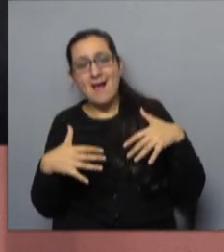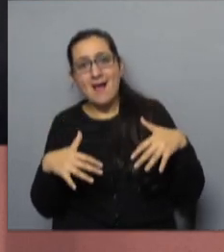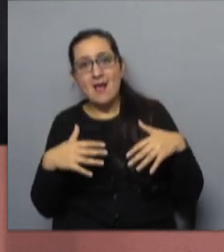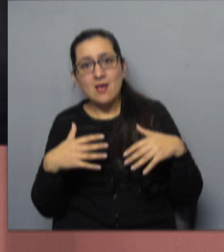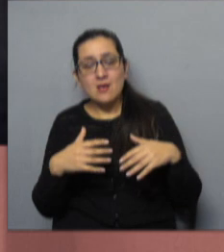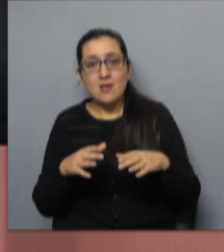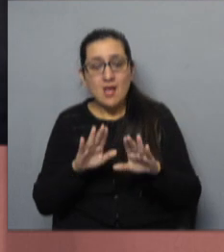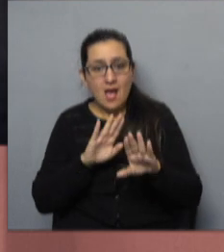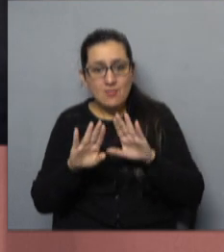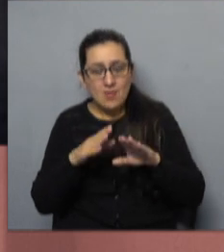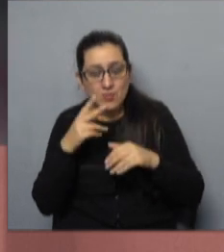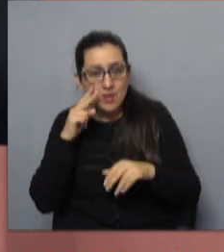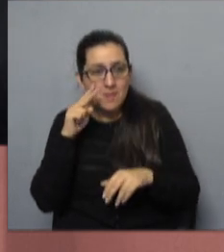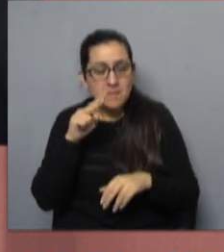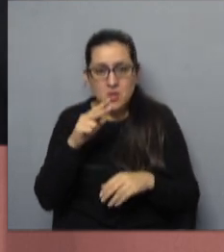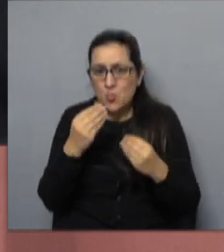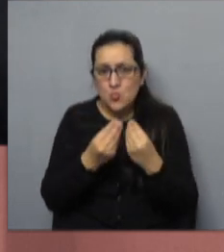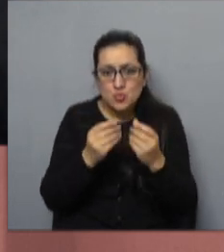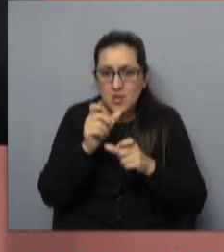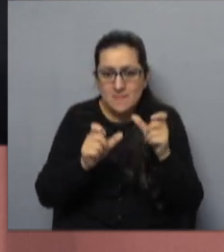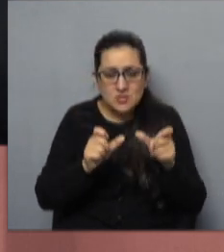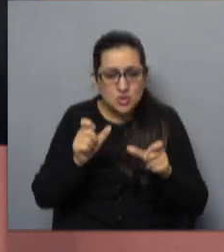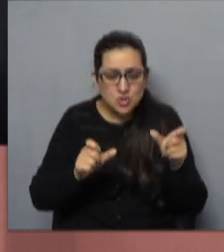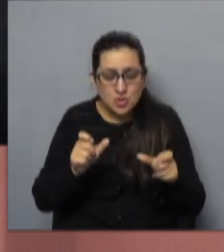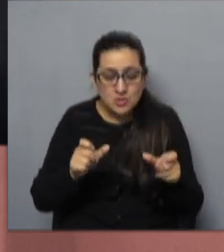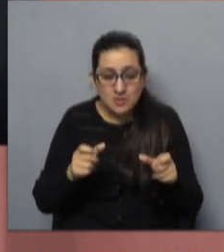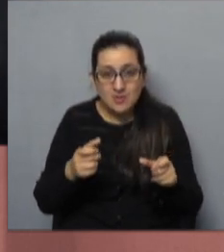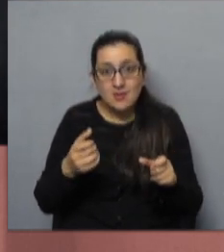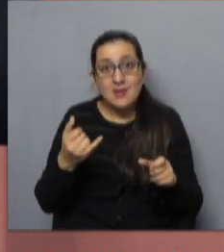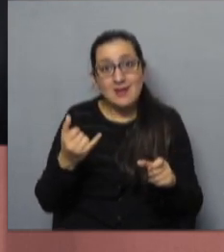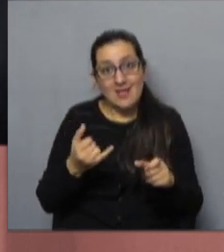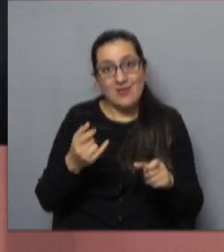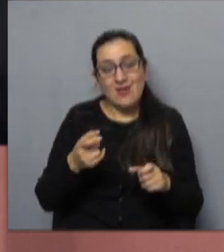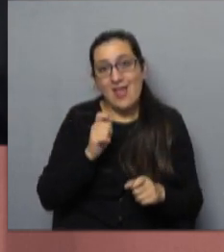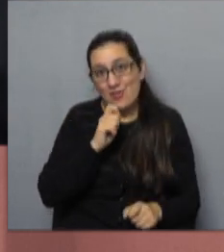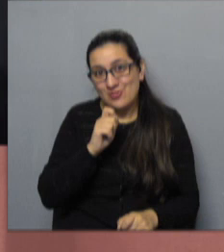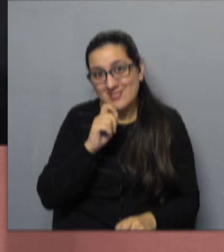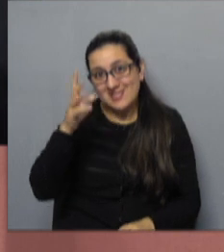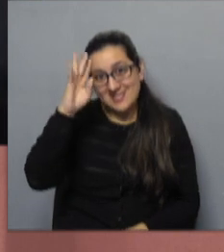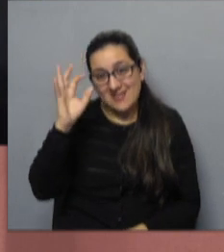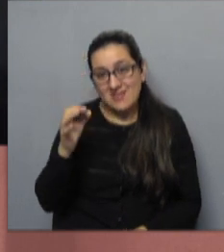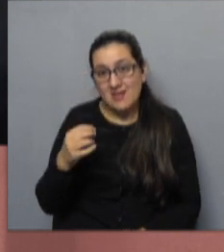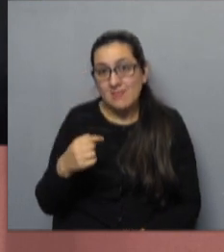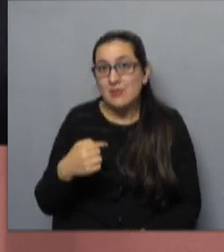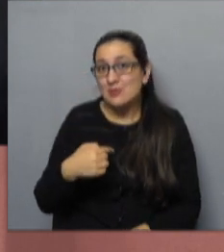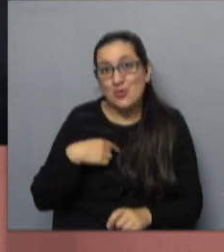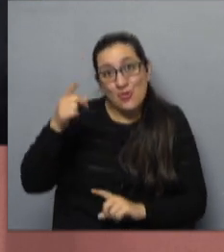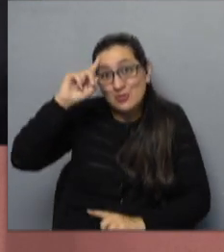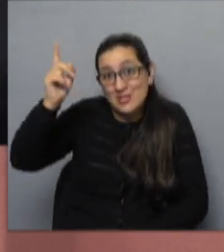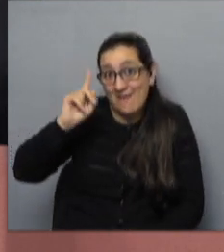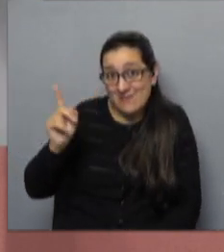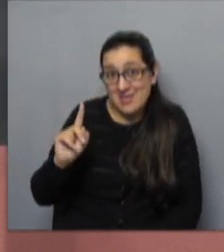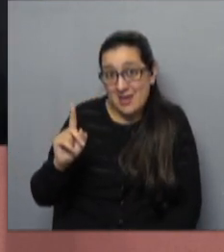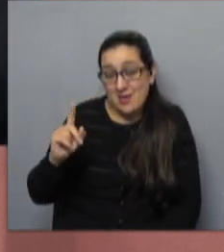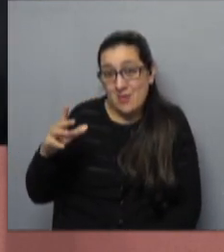Abro la puerta, miro, lleno de gente. Claro, se había filtrado la noticia, pero yo no me tenía que enterar. Porque